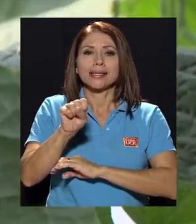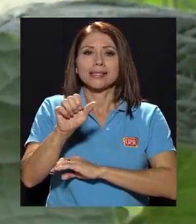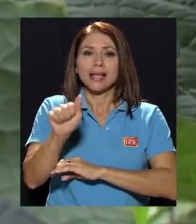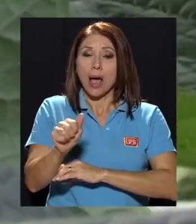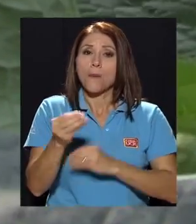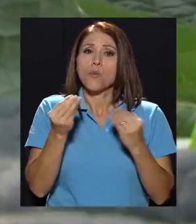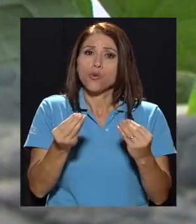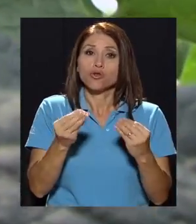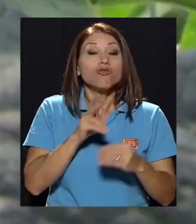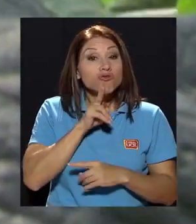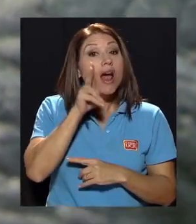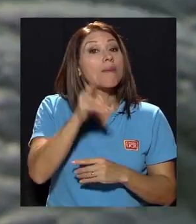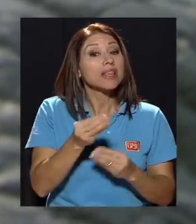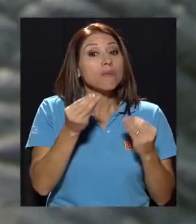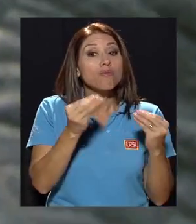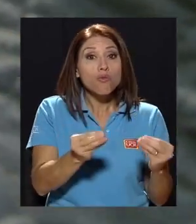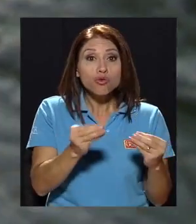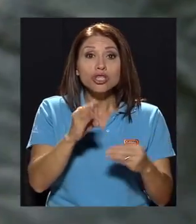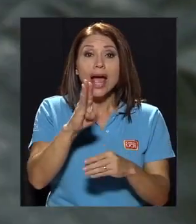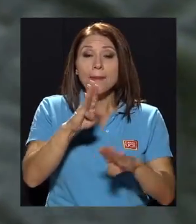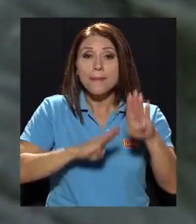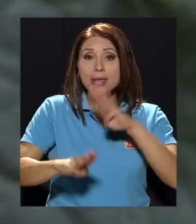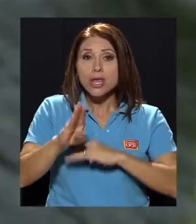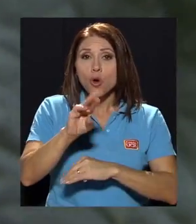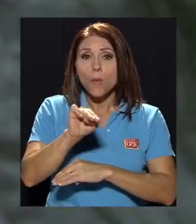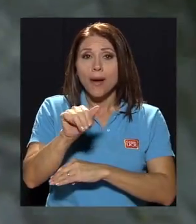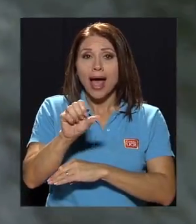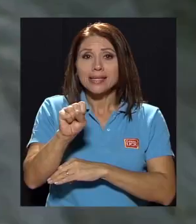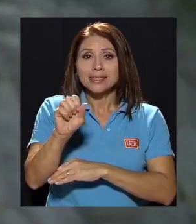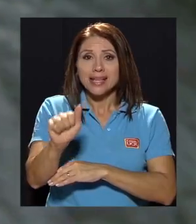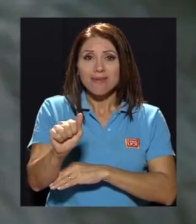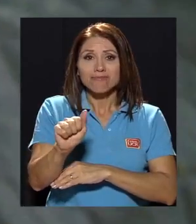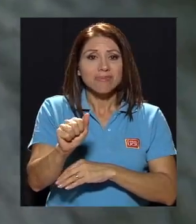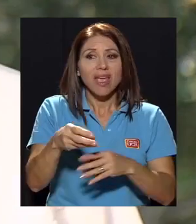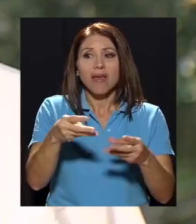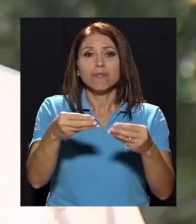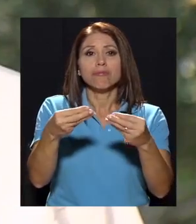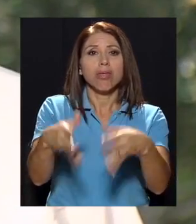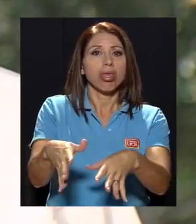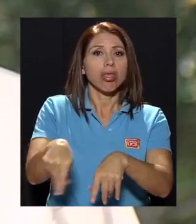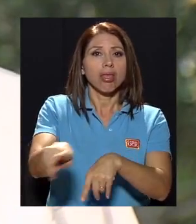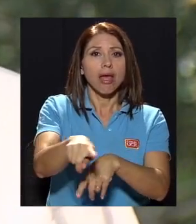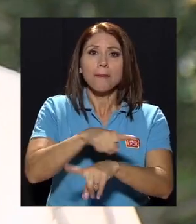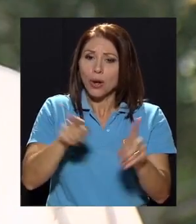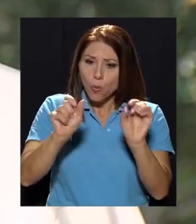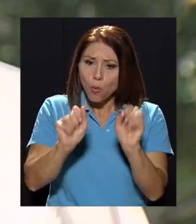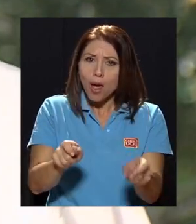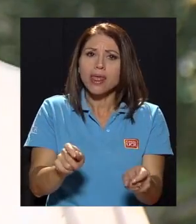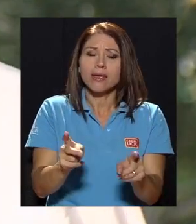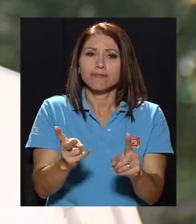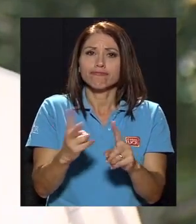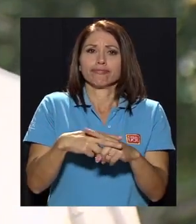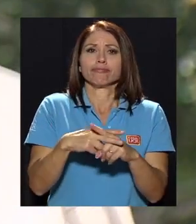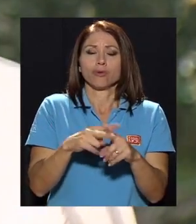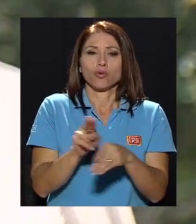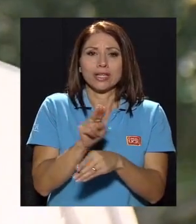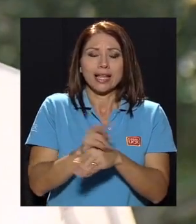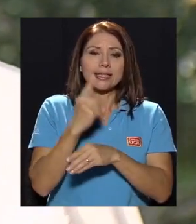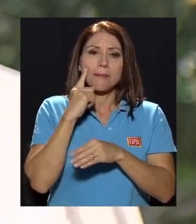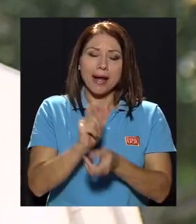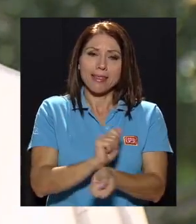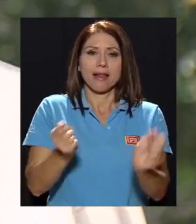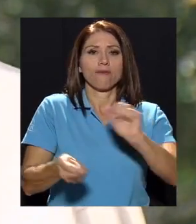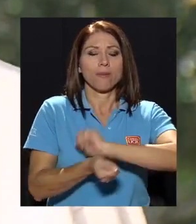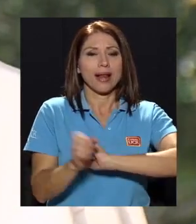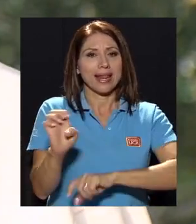biomasa desperdiciada que puede transformarse en energía. Y esa es la gran contribución de la